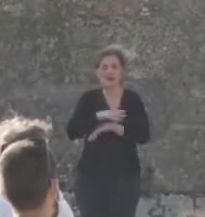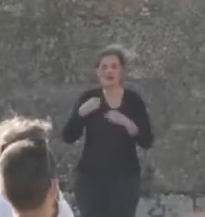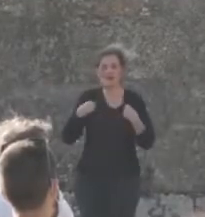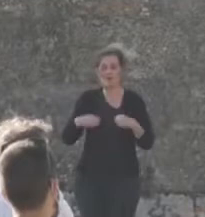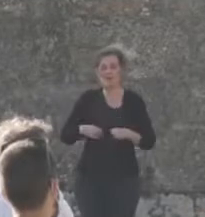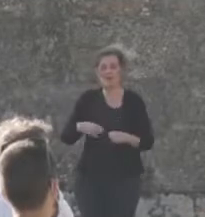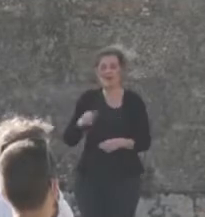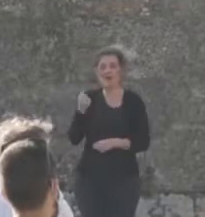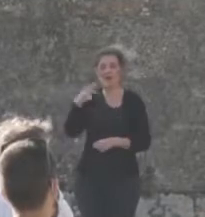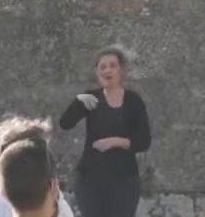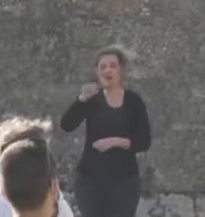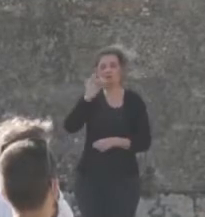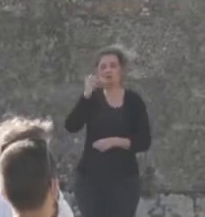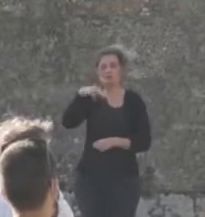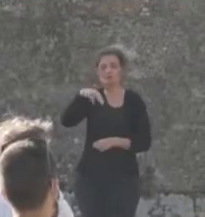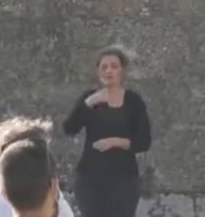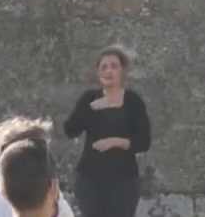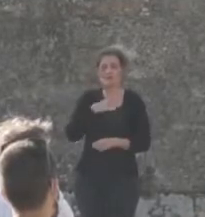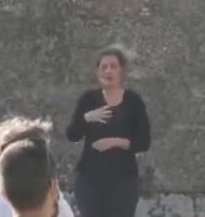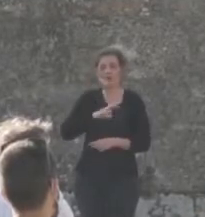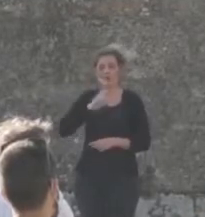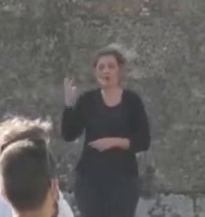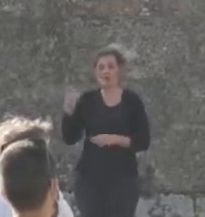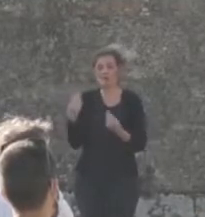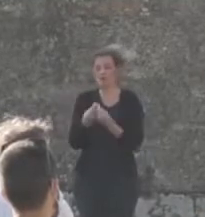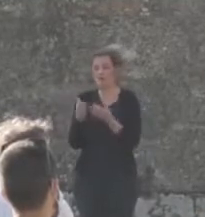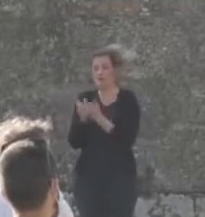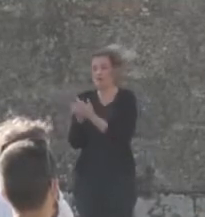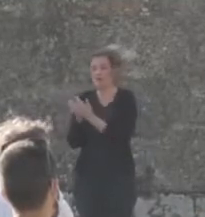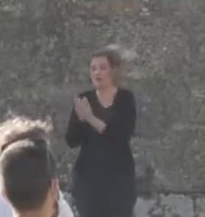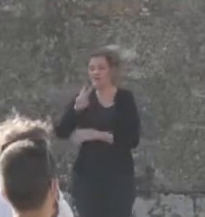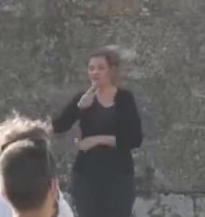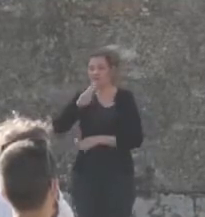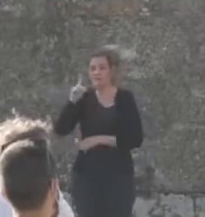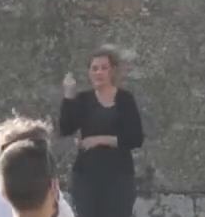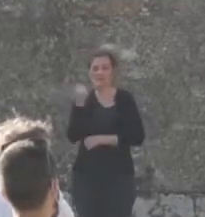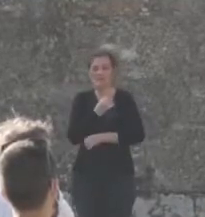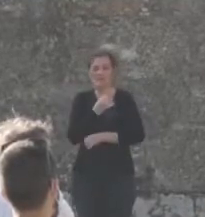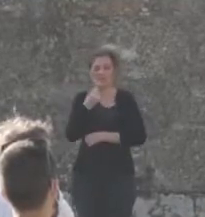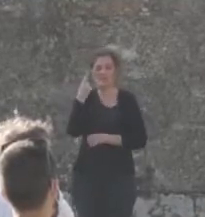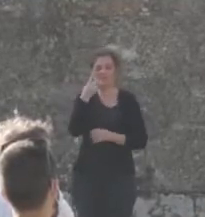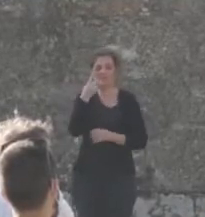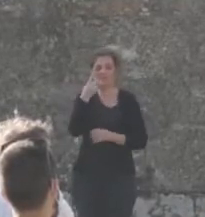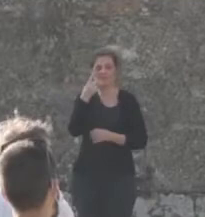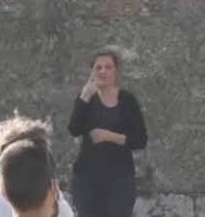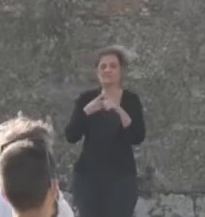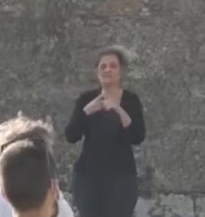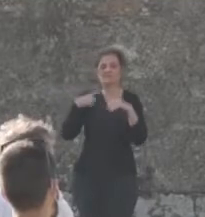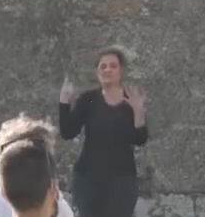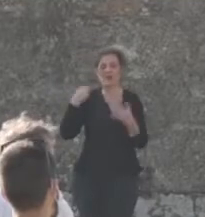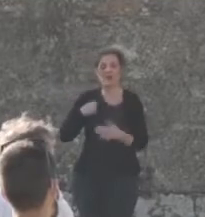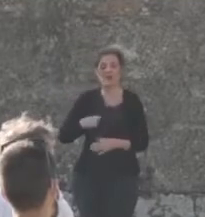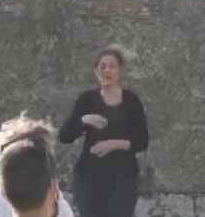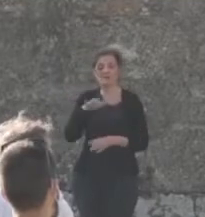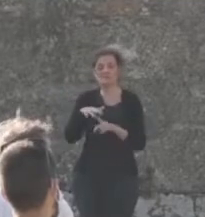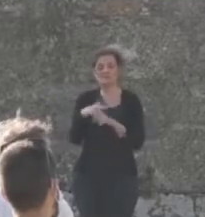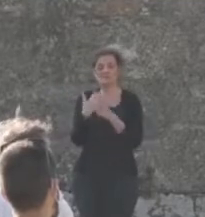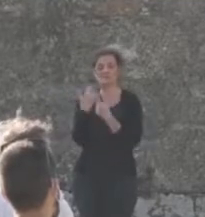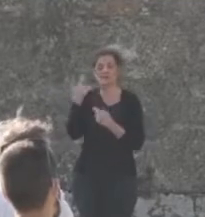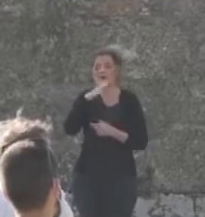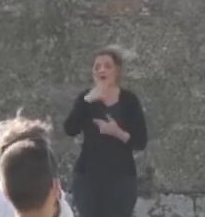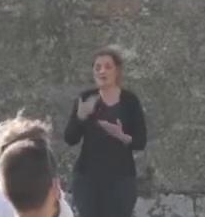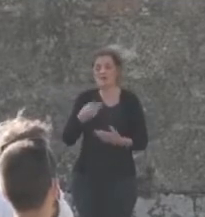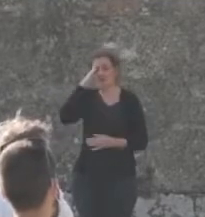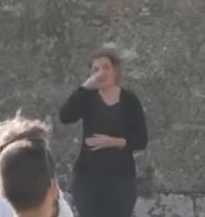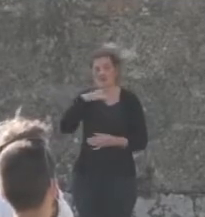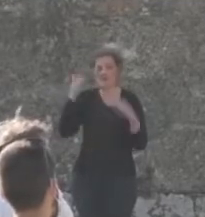Antonio Blanco, xunto cos outros 5 compañeiros o 31 de decembro de 1936, na mesma causa na que estaba